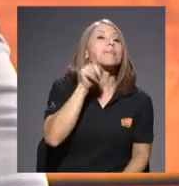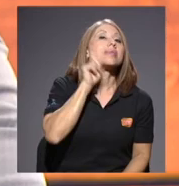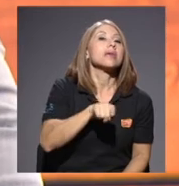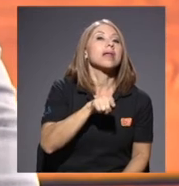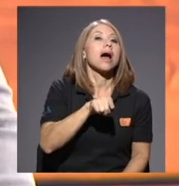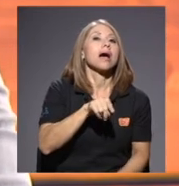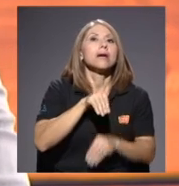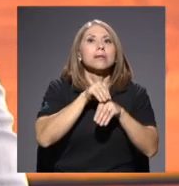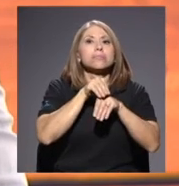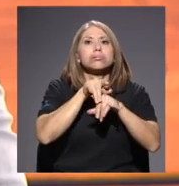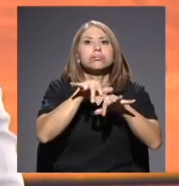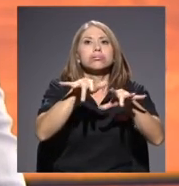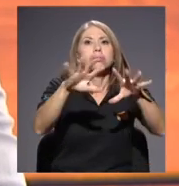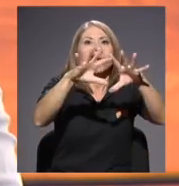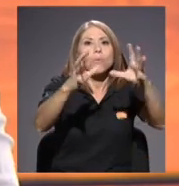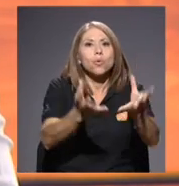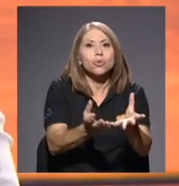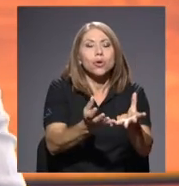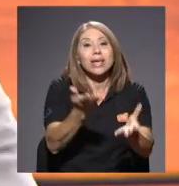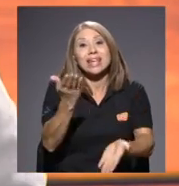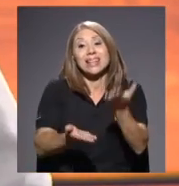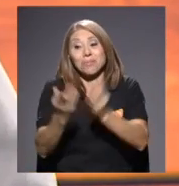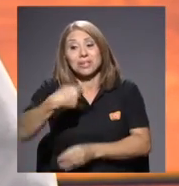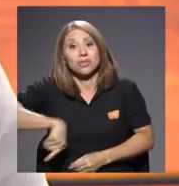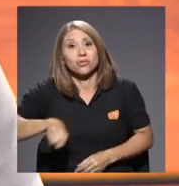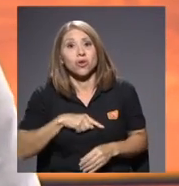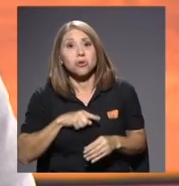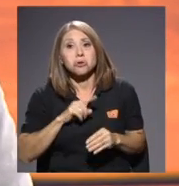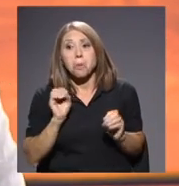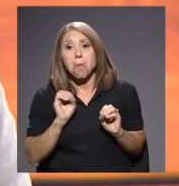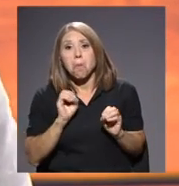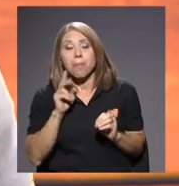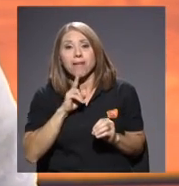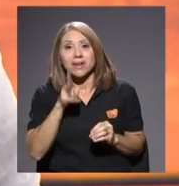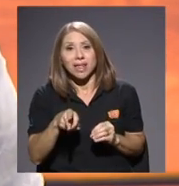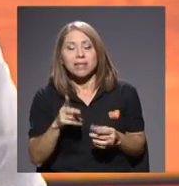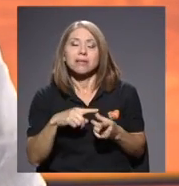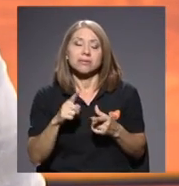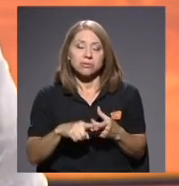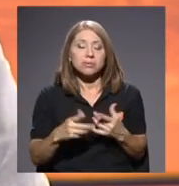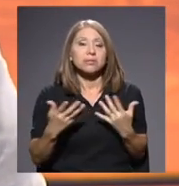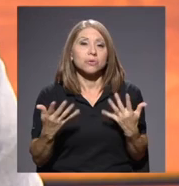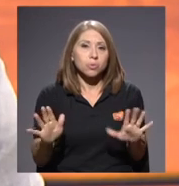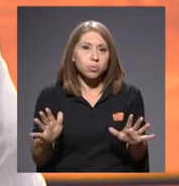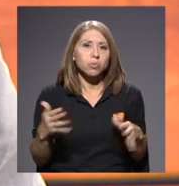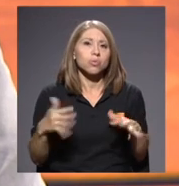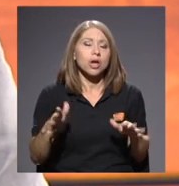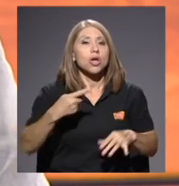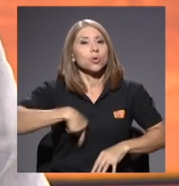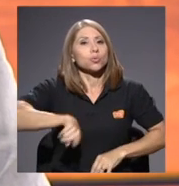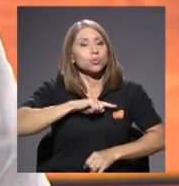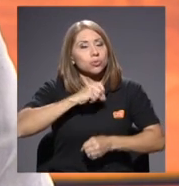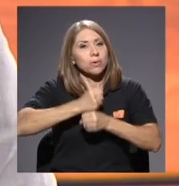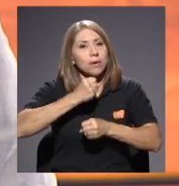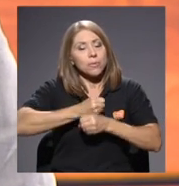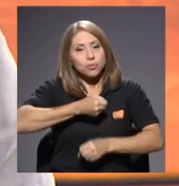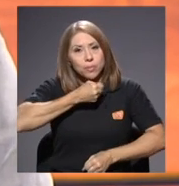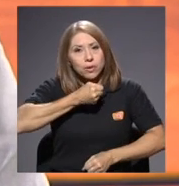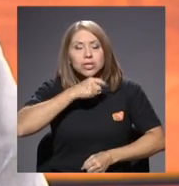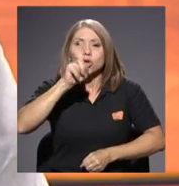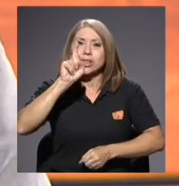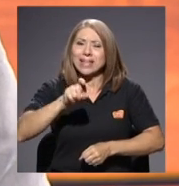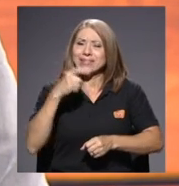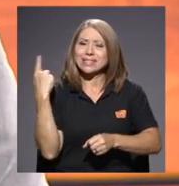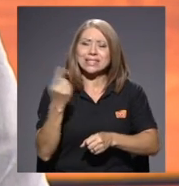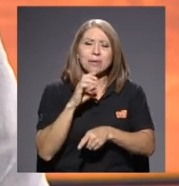no nos hemos amarrado ni siquiera la verdad, los zapatos. Así que en ese sentido, cada vez más que hagamos periodismo, la ética